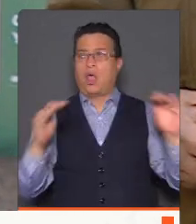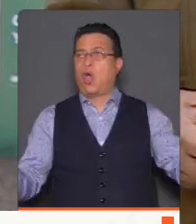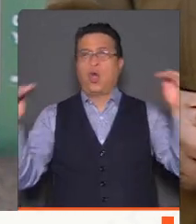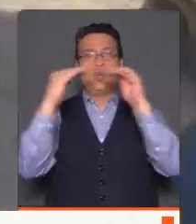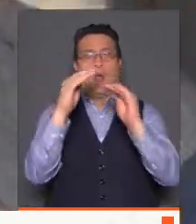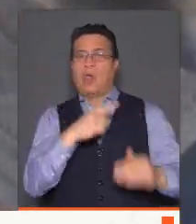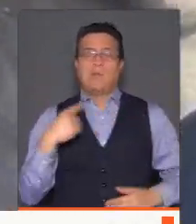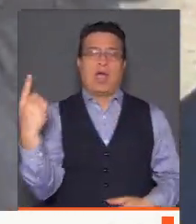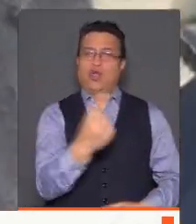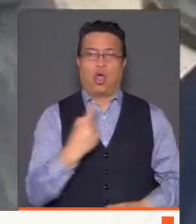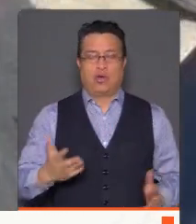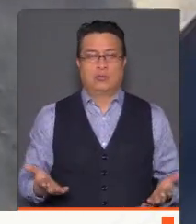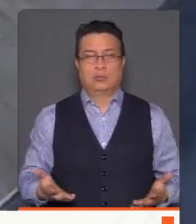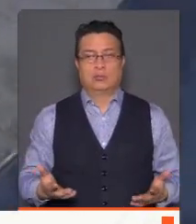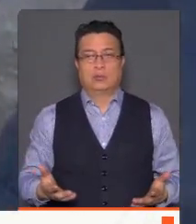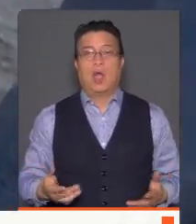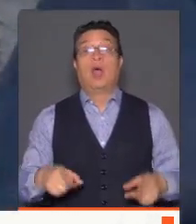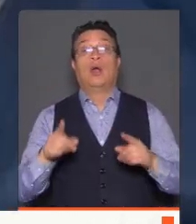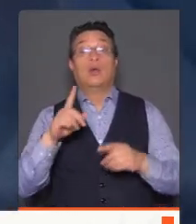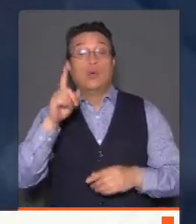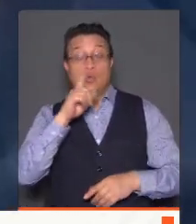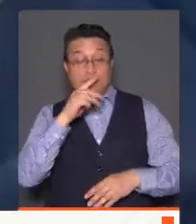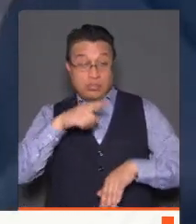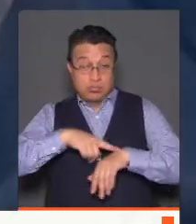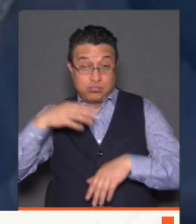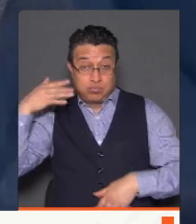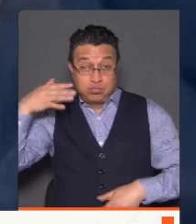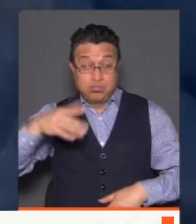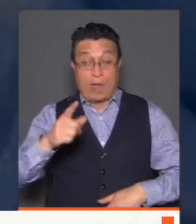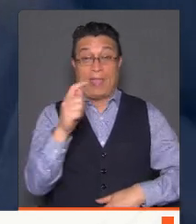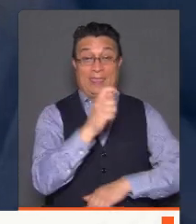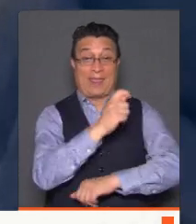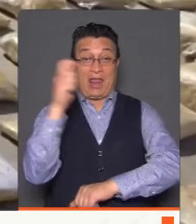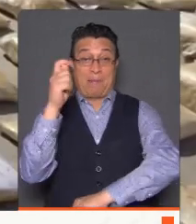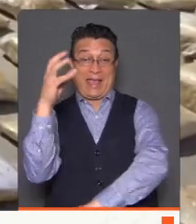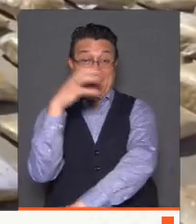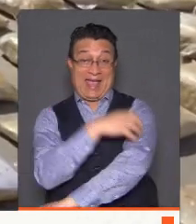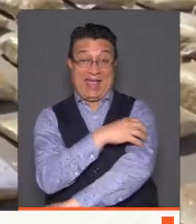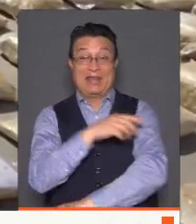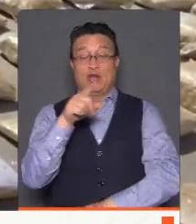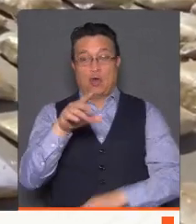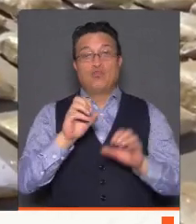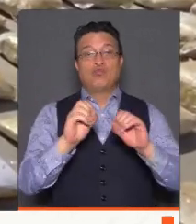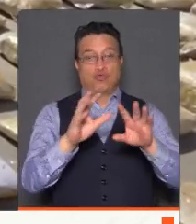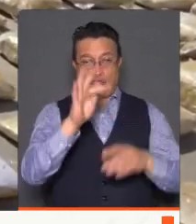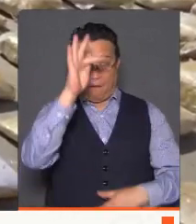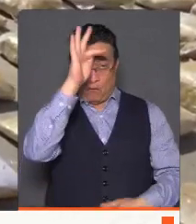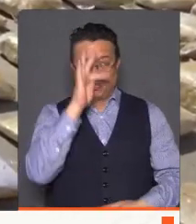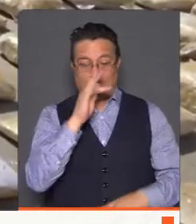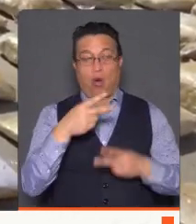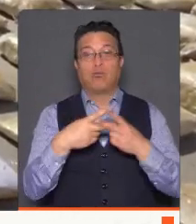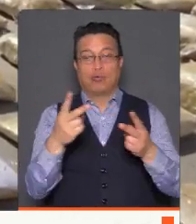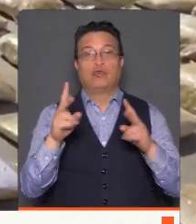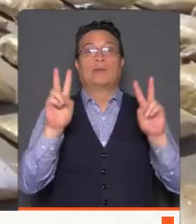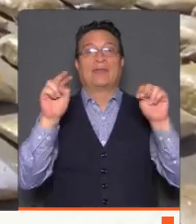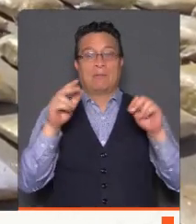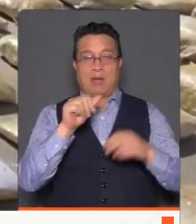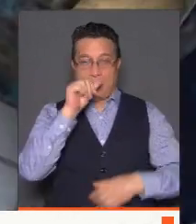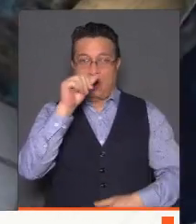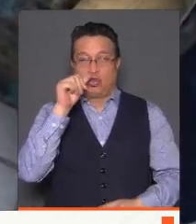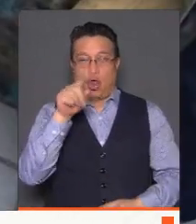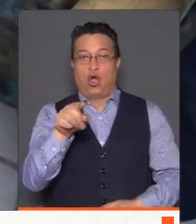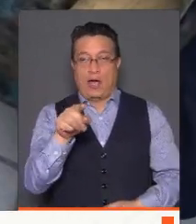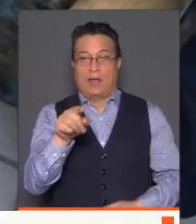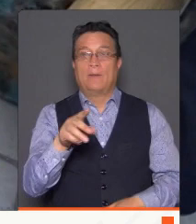de Derecho. En el último tiempo, en la región de Tarapacá, han sido varios los funcionarios públicos involucrados en temas de droga, y por lo